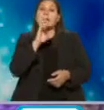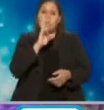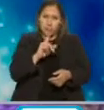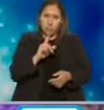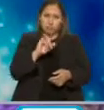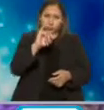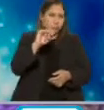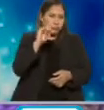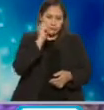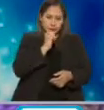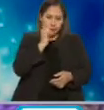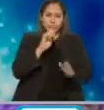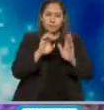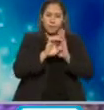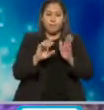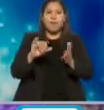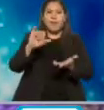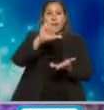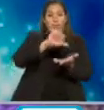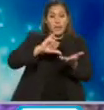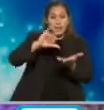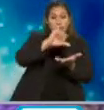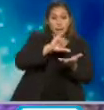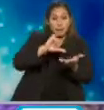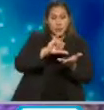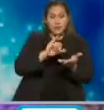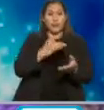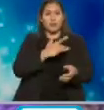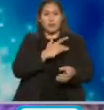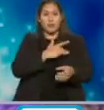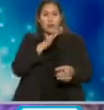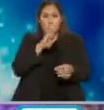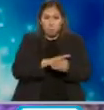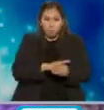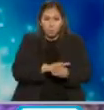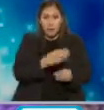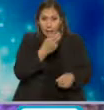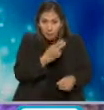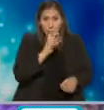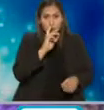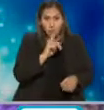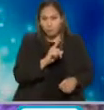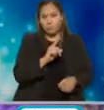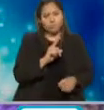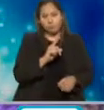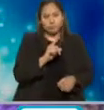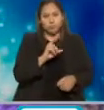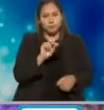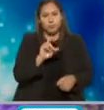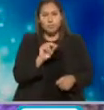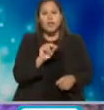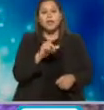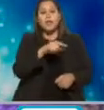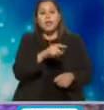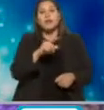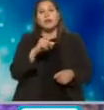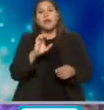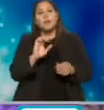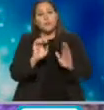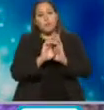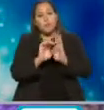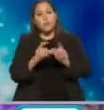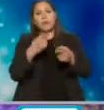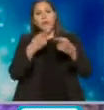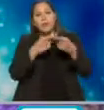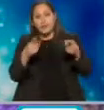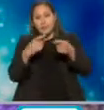pero, por ejemplo, las grasas saturadas no son lo mejor para el organismo. Las grasas saturadas que pueden tener en diferente contenido dependiendo